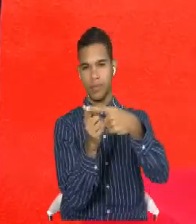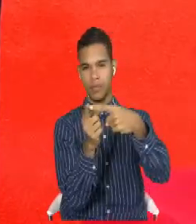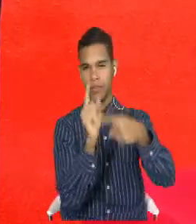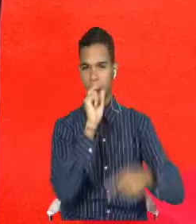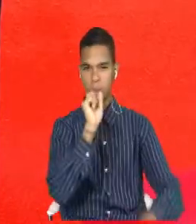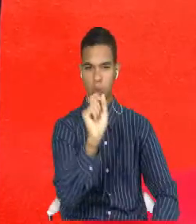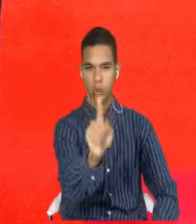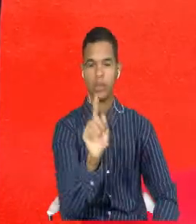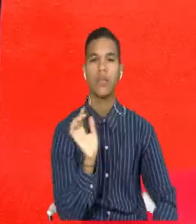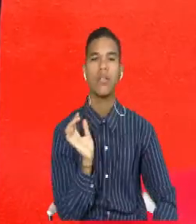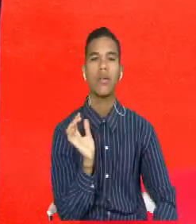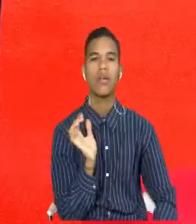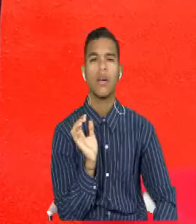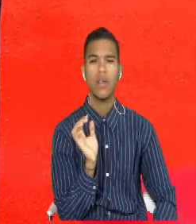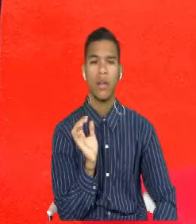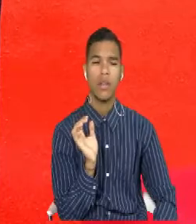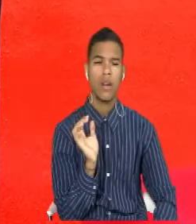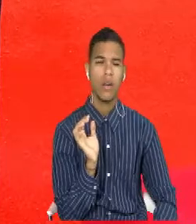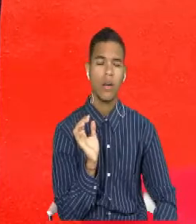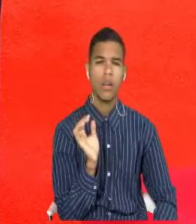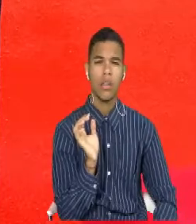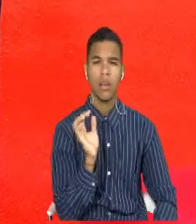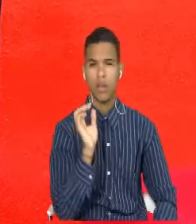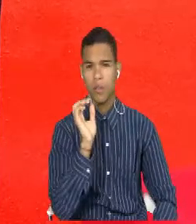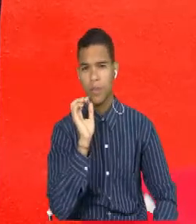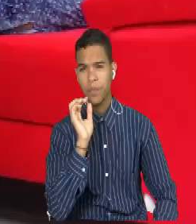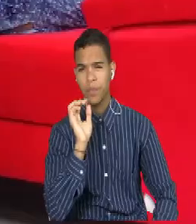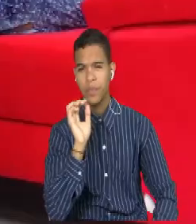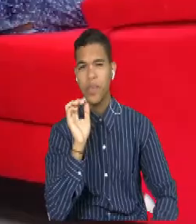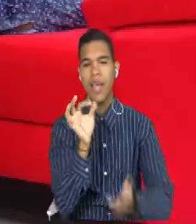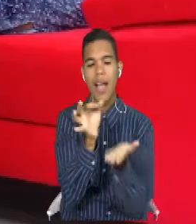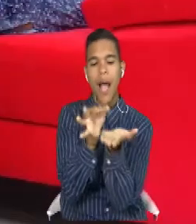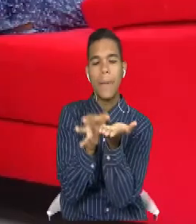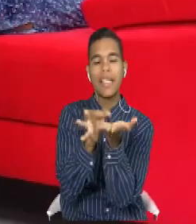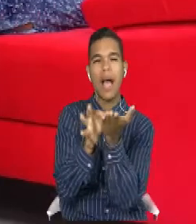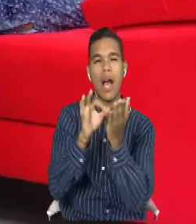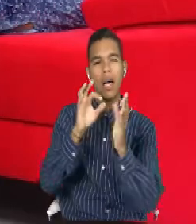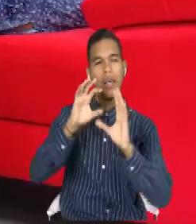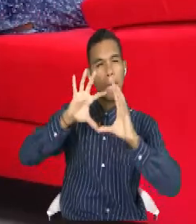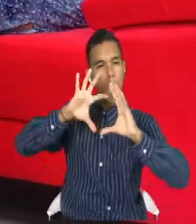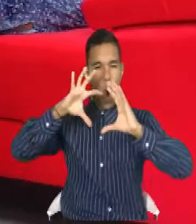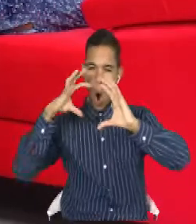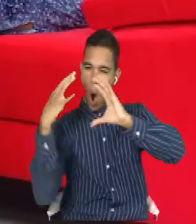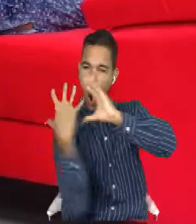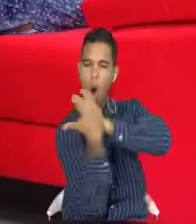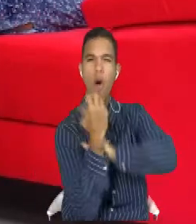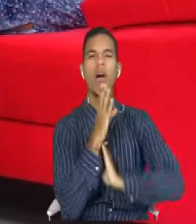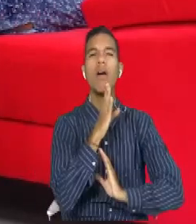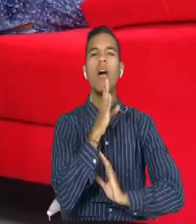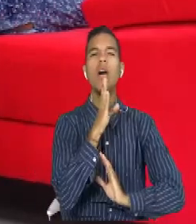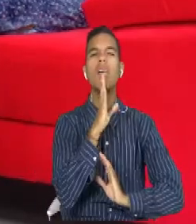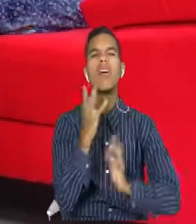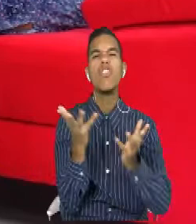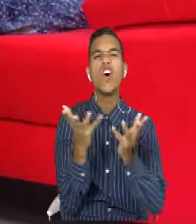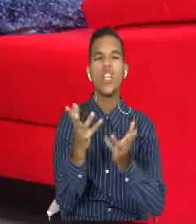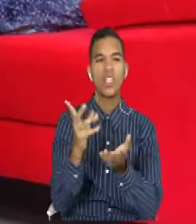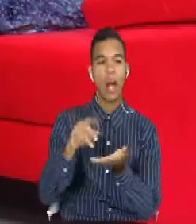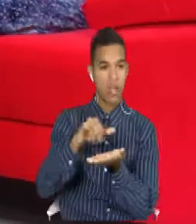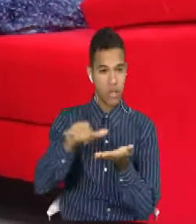es, ¿considerada la capital del mundo? Nueva York.